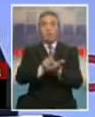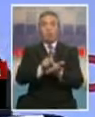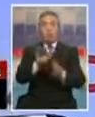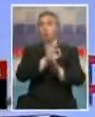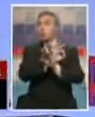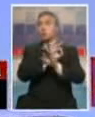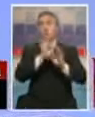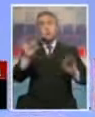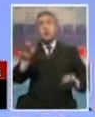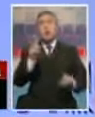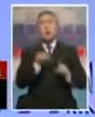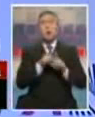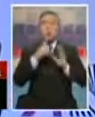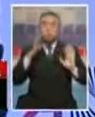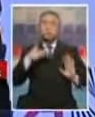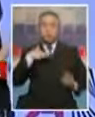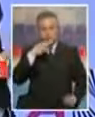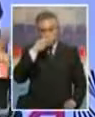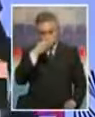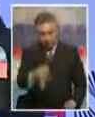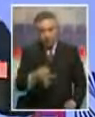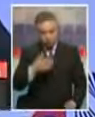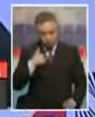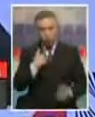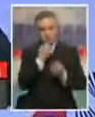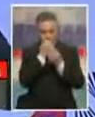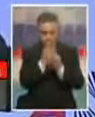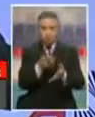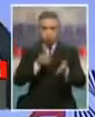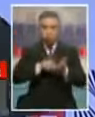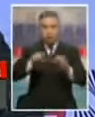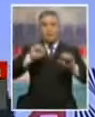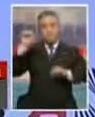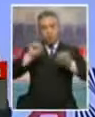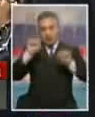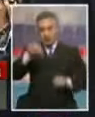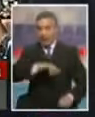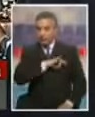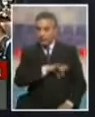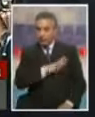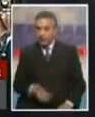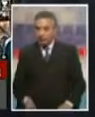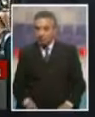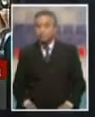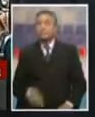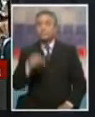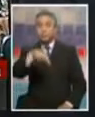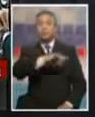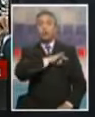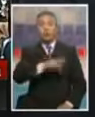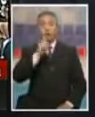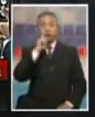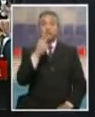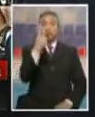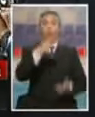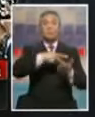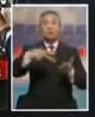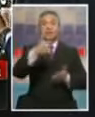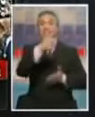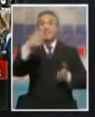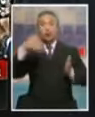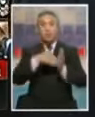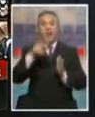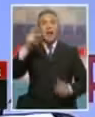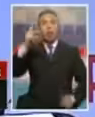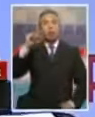poner urgencia, simplemente para decir las cosas con honestidad en la política chilena. Chile tiene 2.600.000 adultos mayores y hay